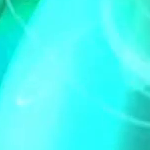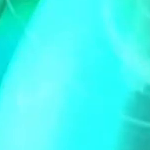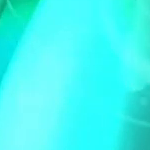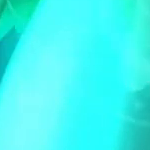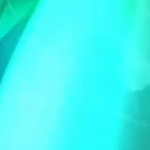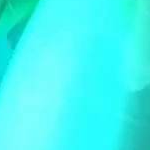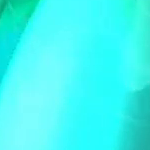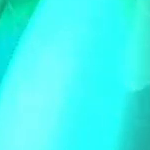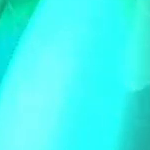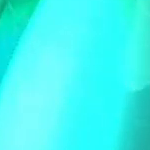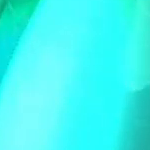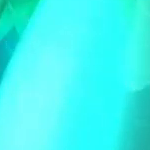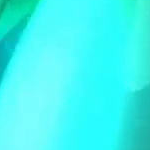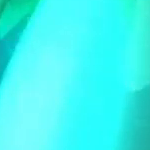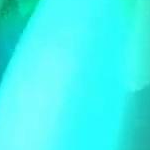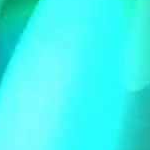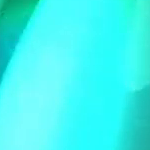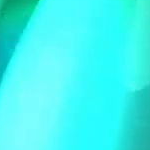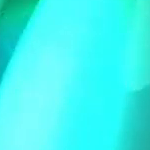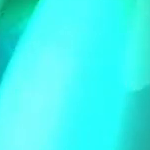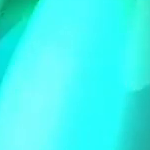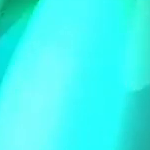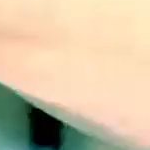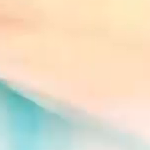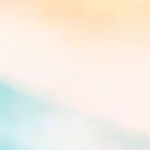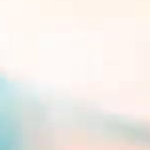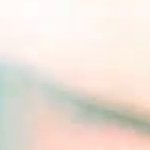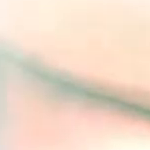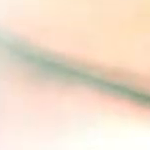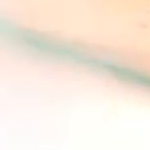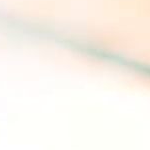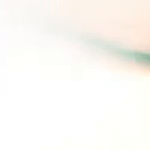Continúas viendo Conexión Vital.